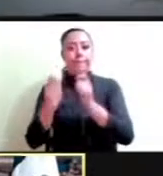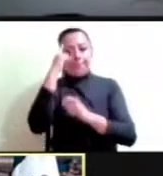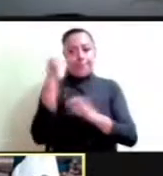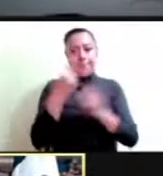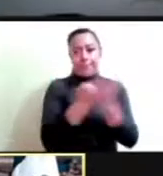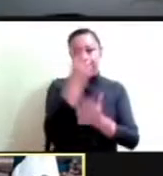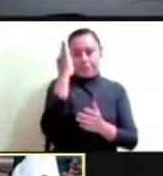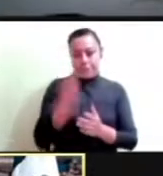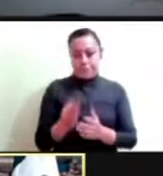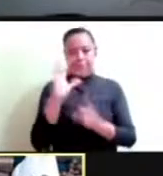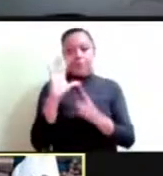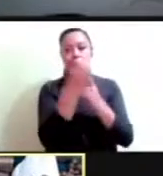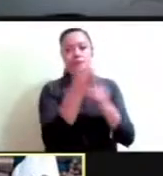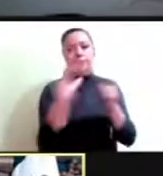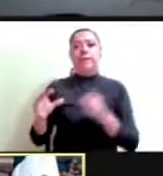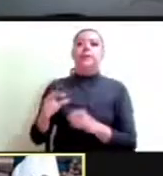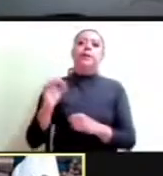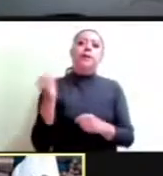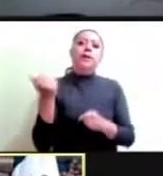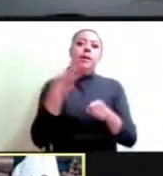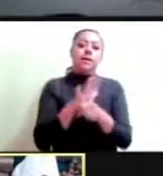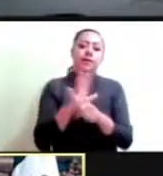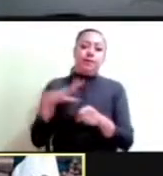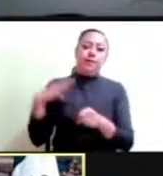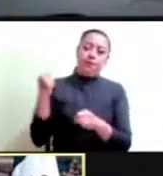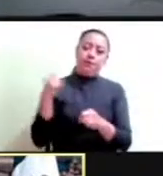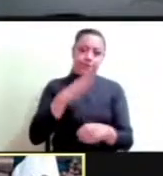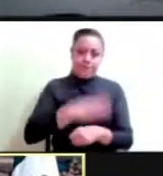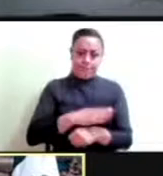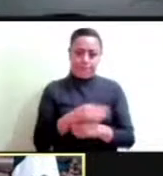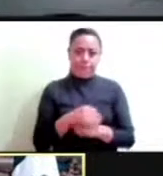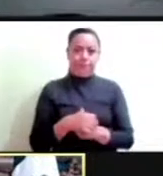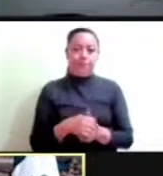Comisiones de Administración y Procuración de Justicia.